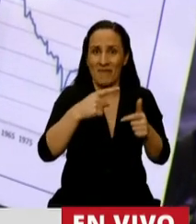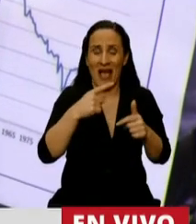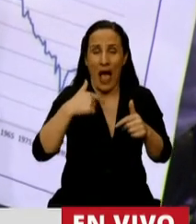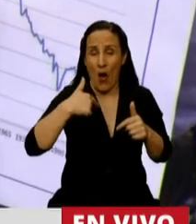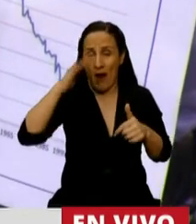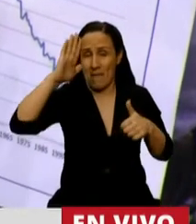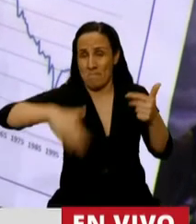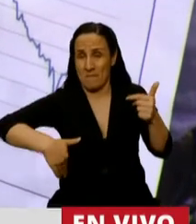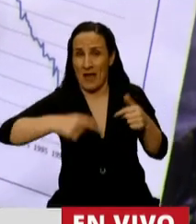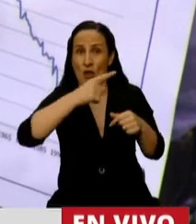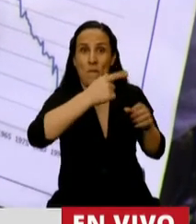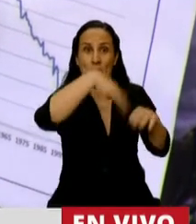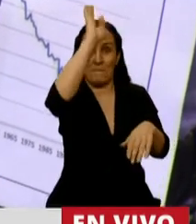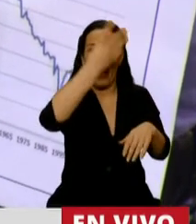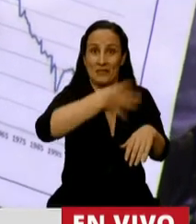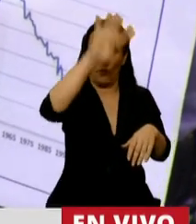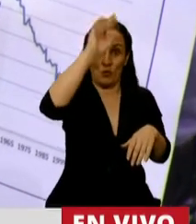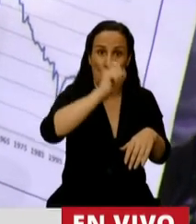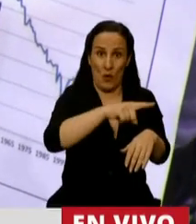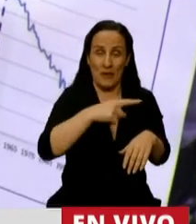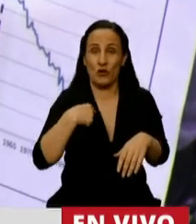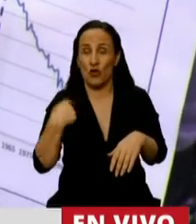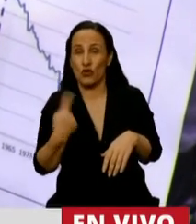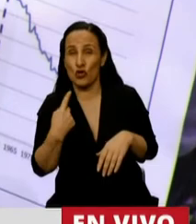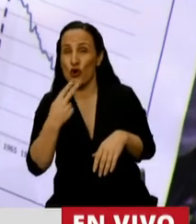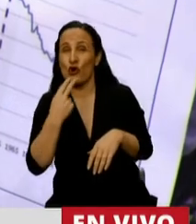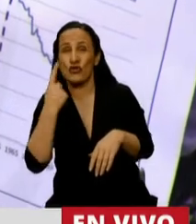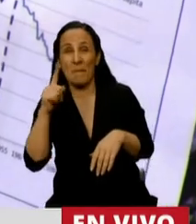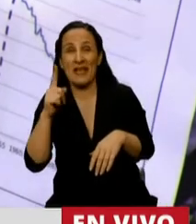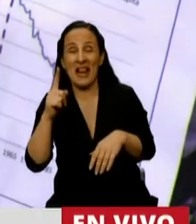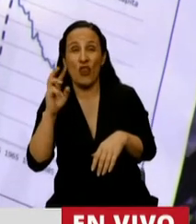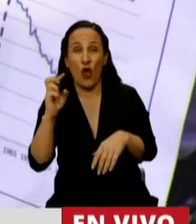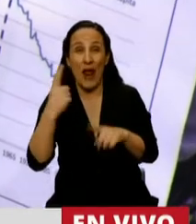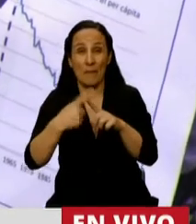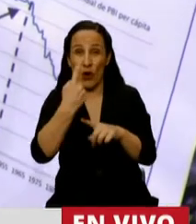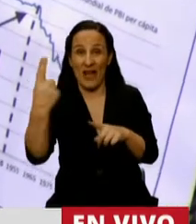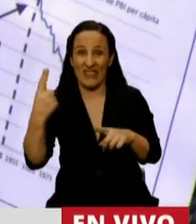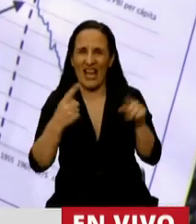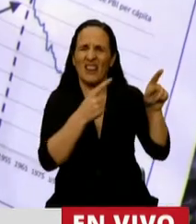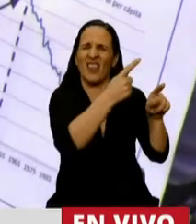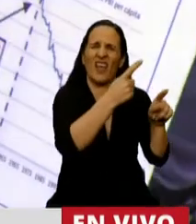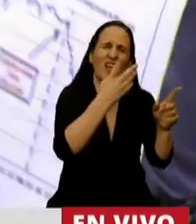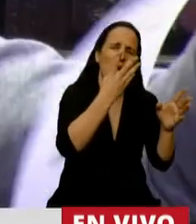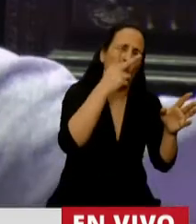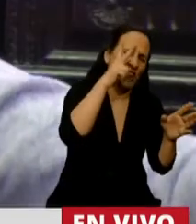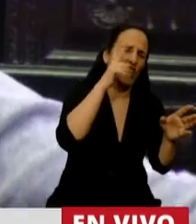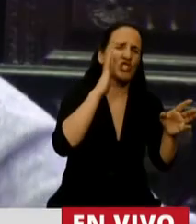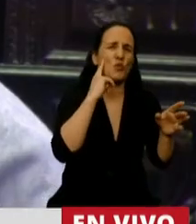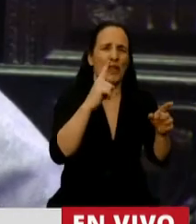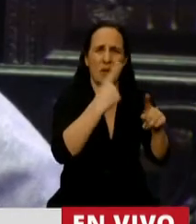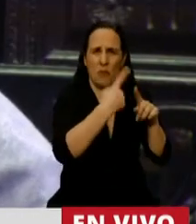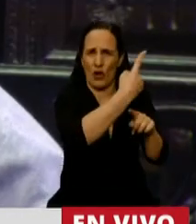menores ellos tienen cuatro veces más nosotros 11 mil millones 11 mil dólares pero habitantes y ellos están en 48 50.000